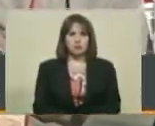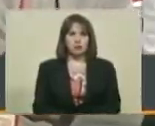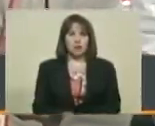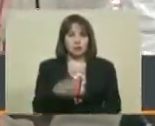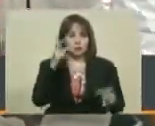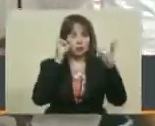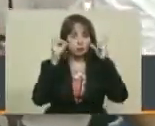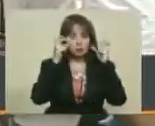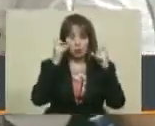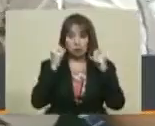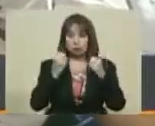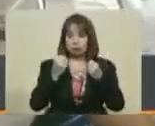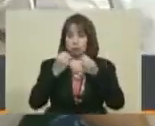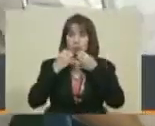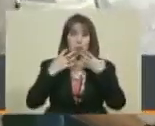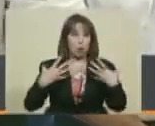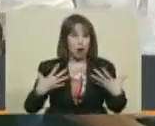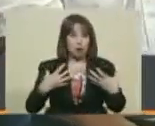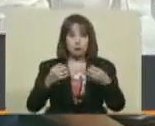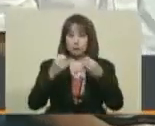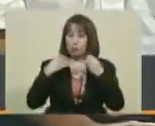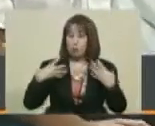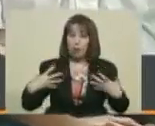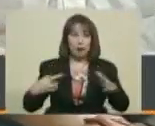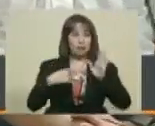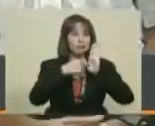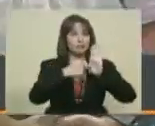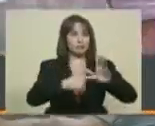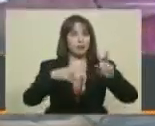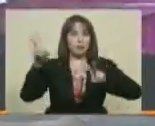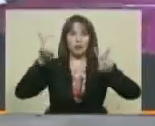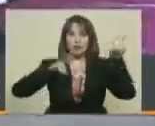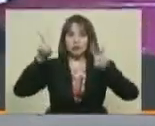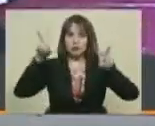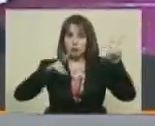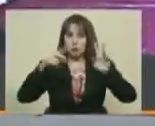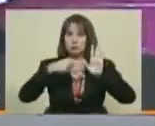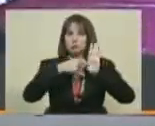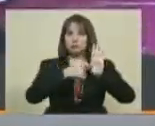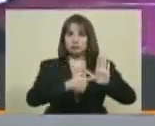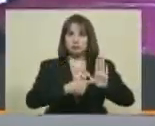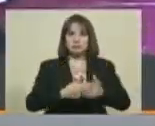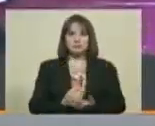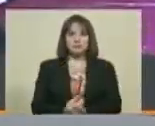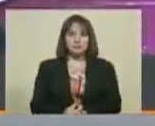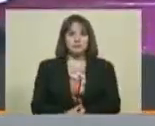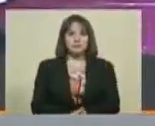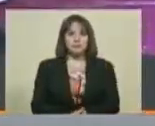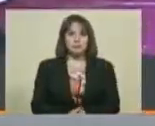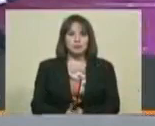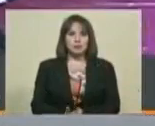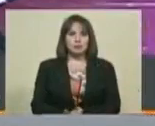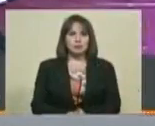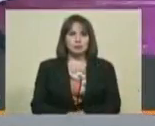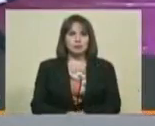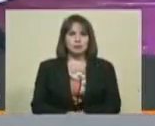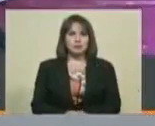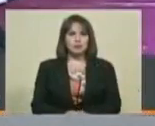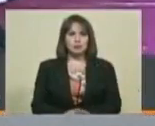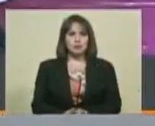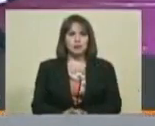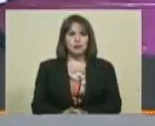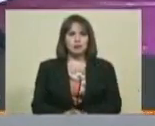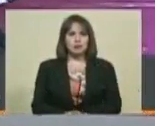maravillosas, y así lo calificamos, maravillosas presentaciones, exposiciones, no de obreros de oficina,